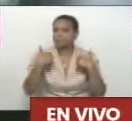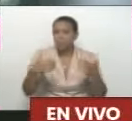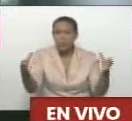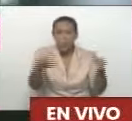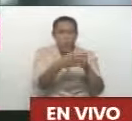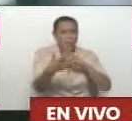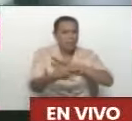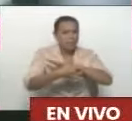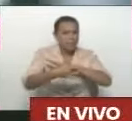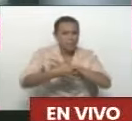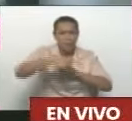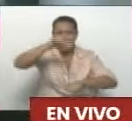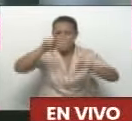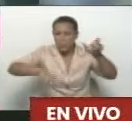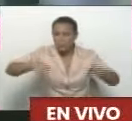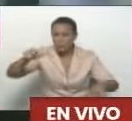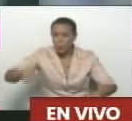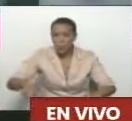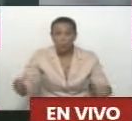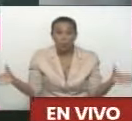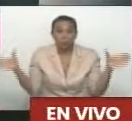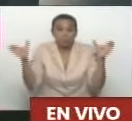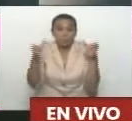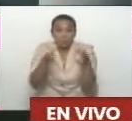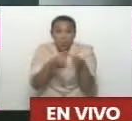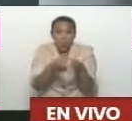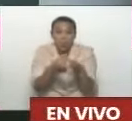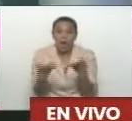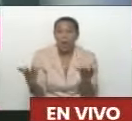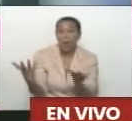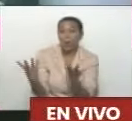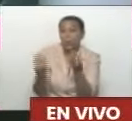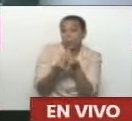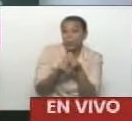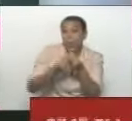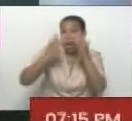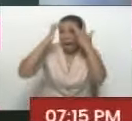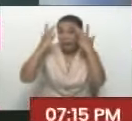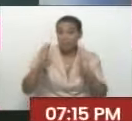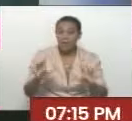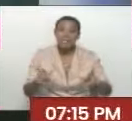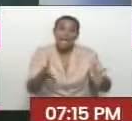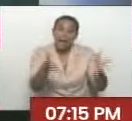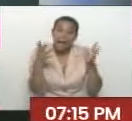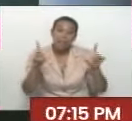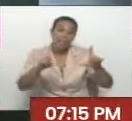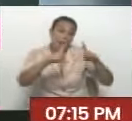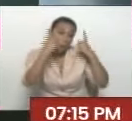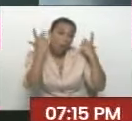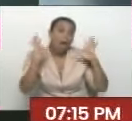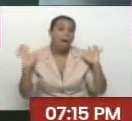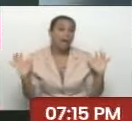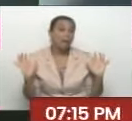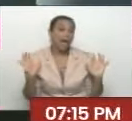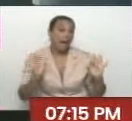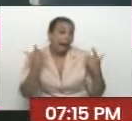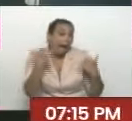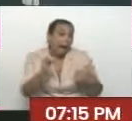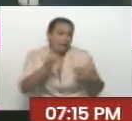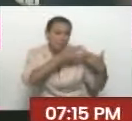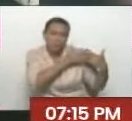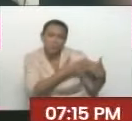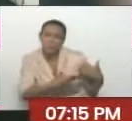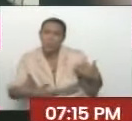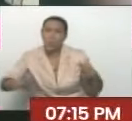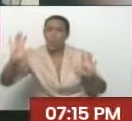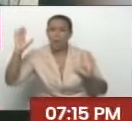equipo técnico, y formó parte del carnaval. Es que yo lo había dicho, si gana La Guaira, vamos a tener